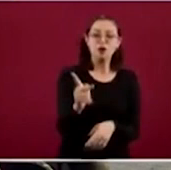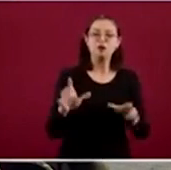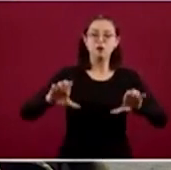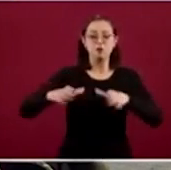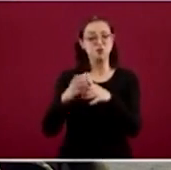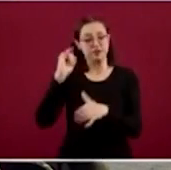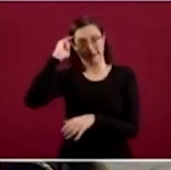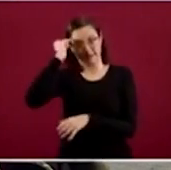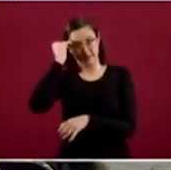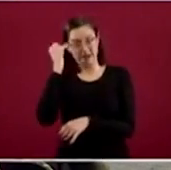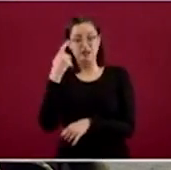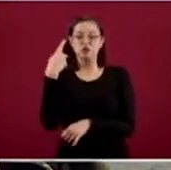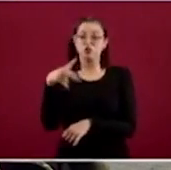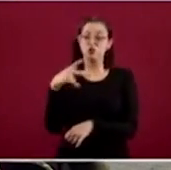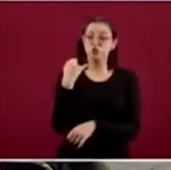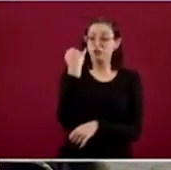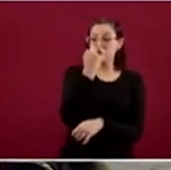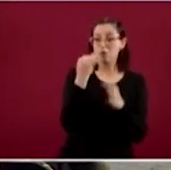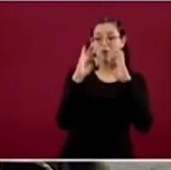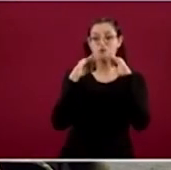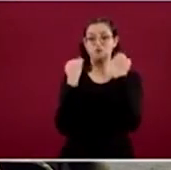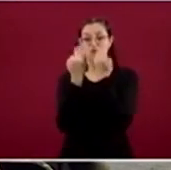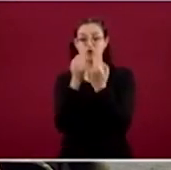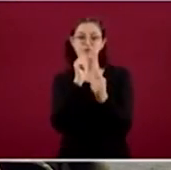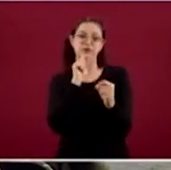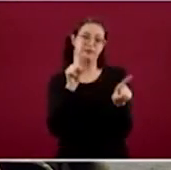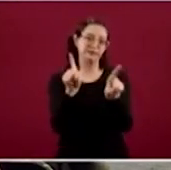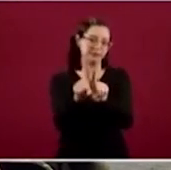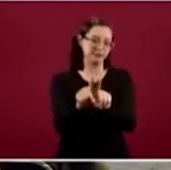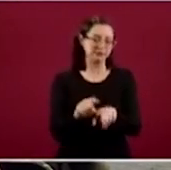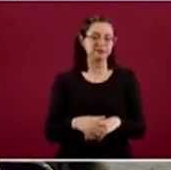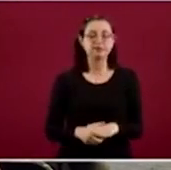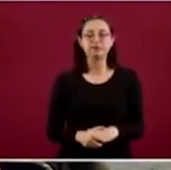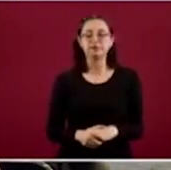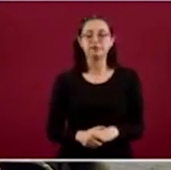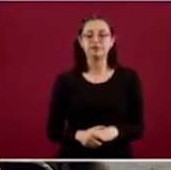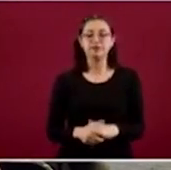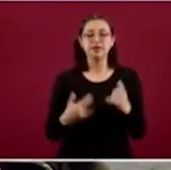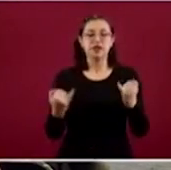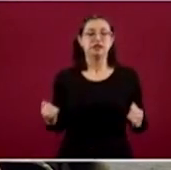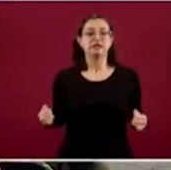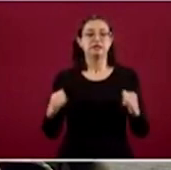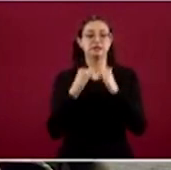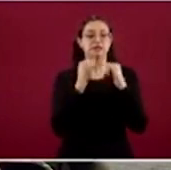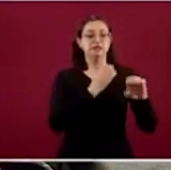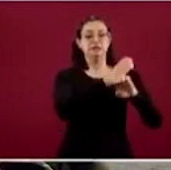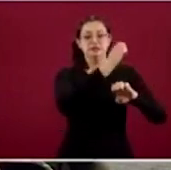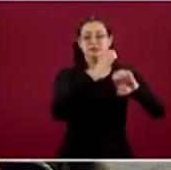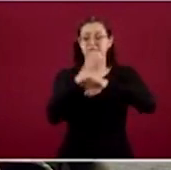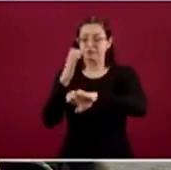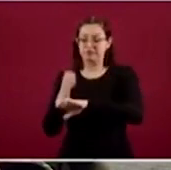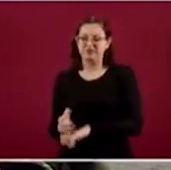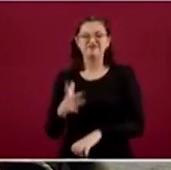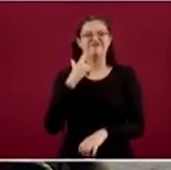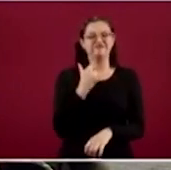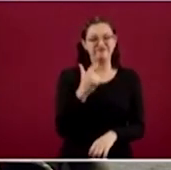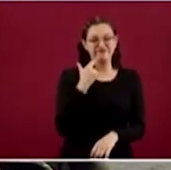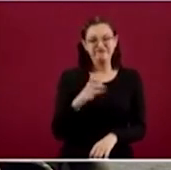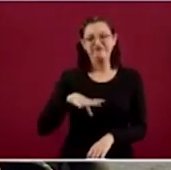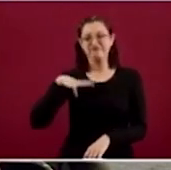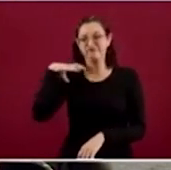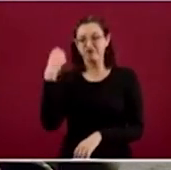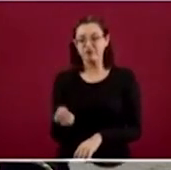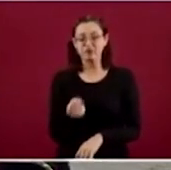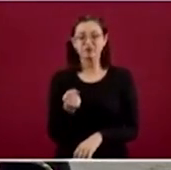comunidades indígenas en sus propias formas y en lenguas indígenas. Muchas instituciones del Estado mexicano hemos estado haciendo esfuerzos,